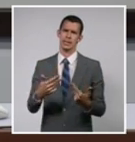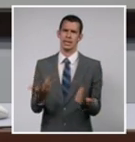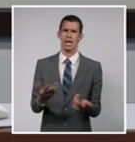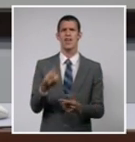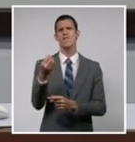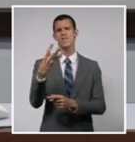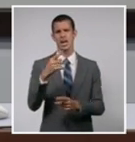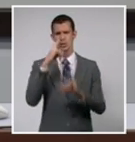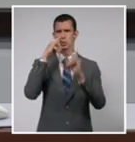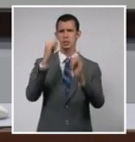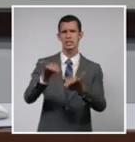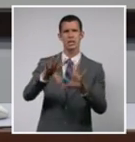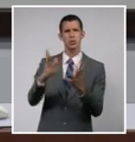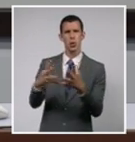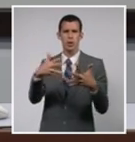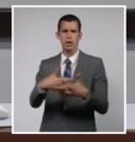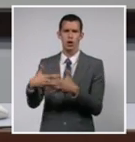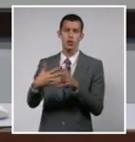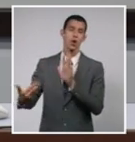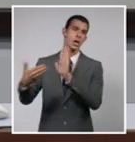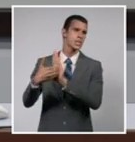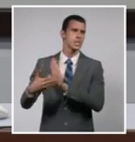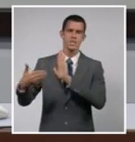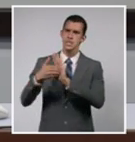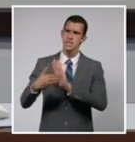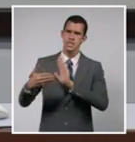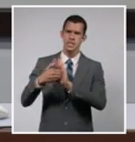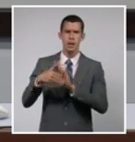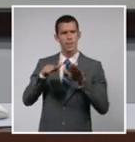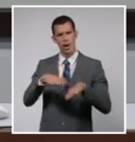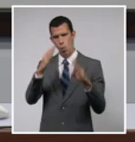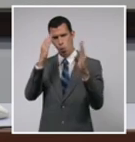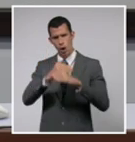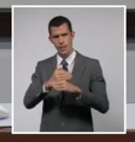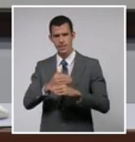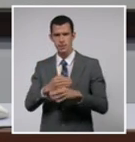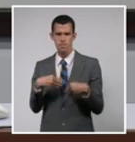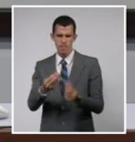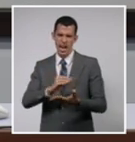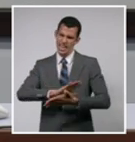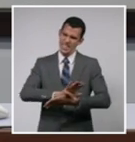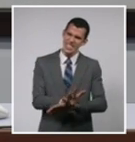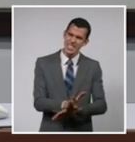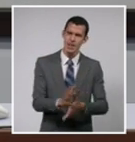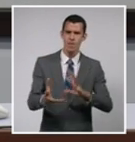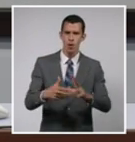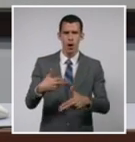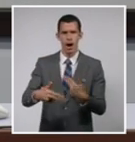mentirosas y calumniosas hacia nuestro país, presionando,